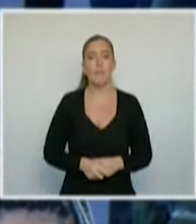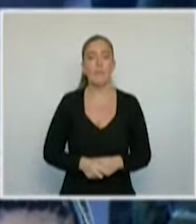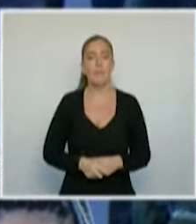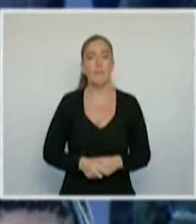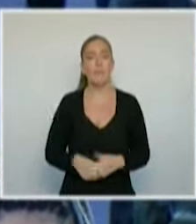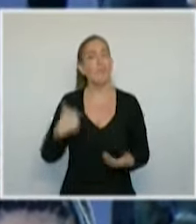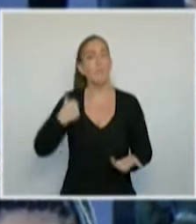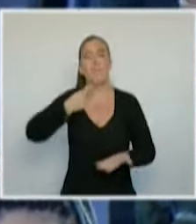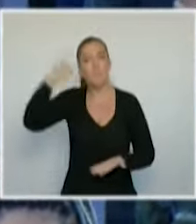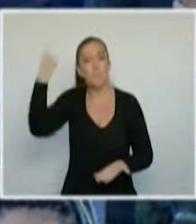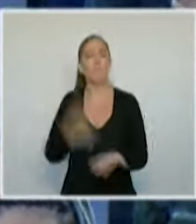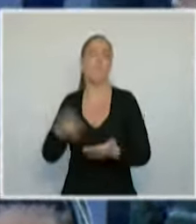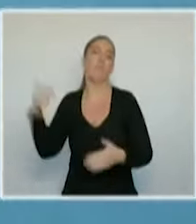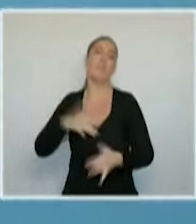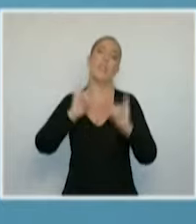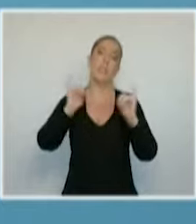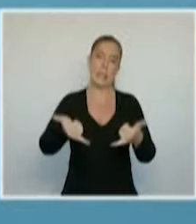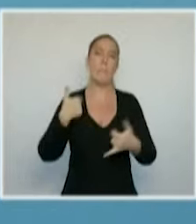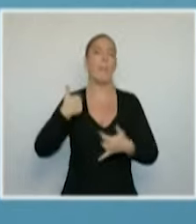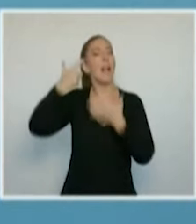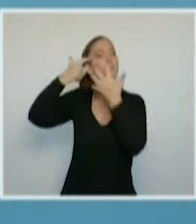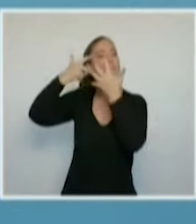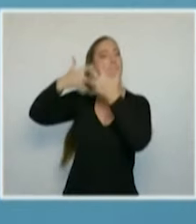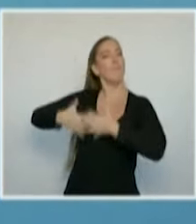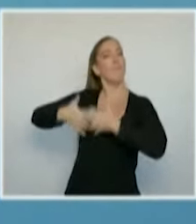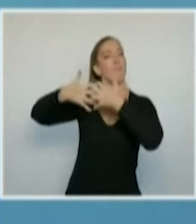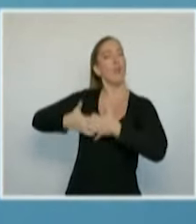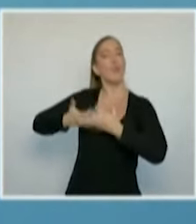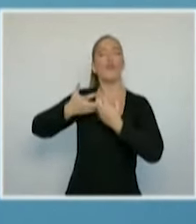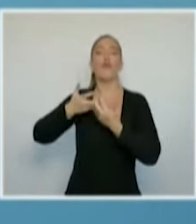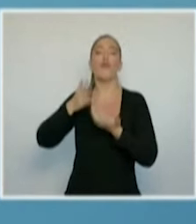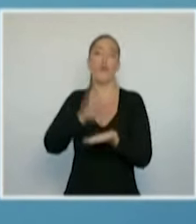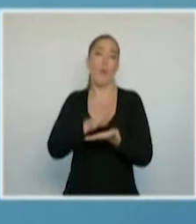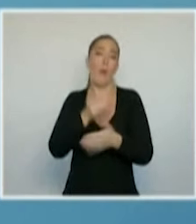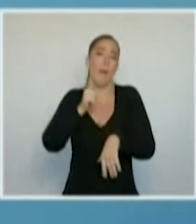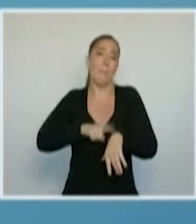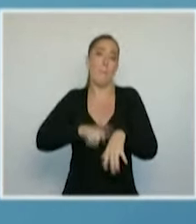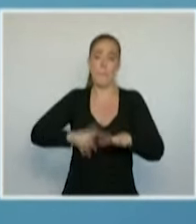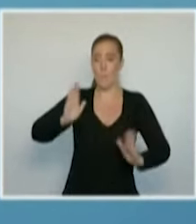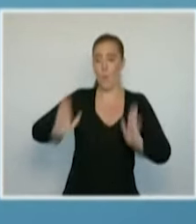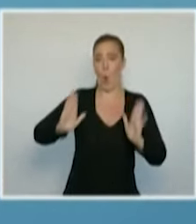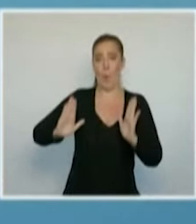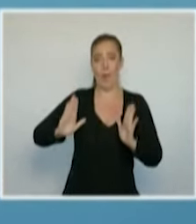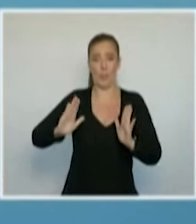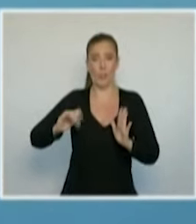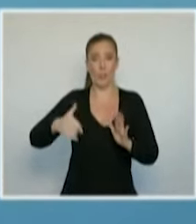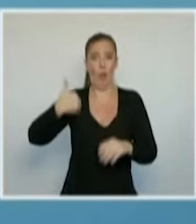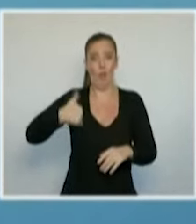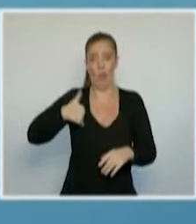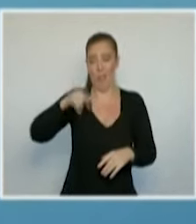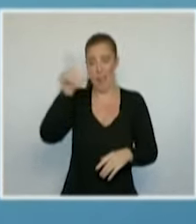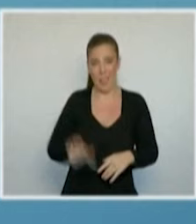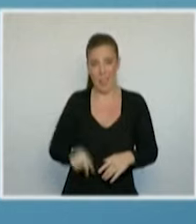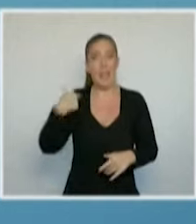me decidí a venir acá para reflexionar sobre este particular momento que vive la Argentina y esto que denominé el experimento